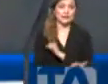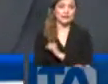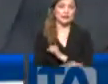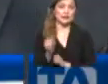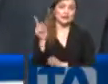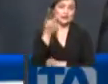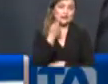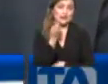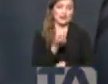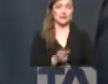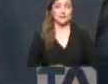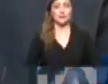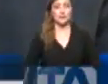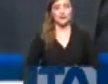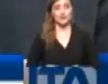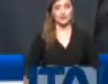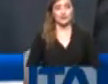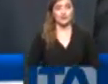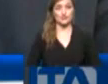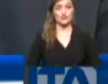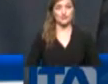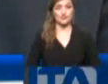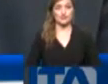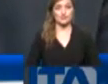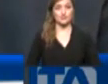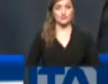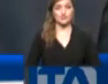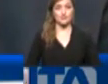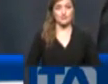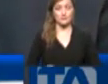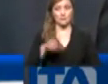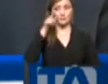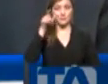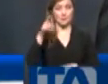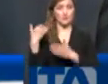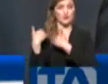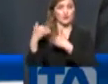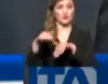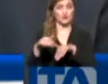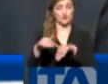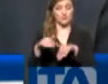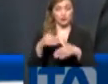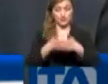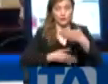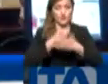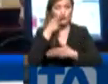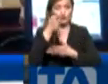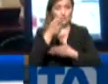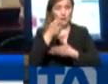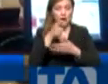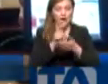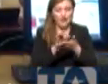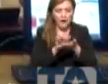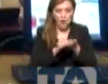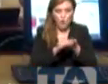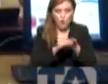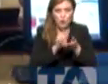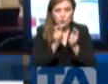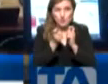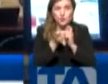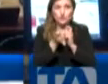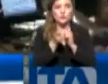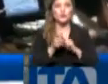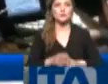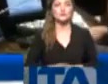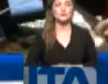según Pita. Es responsabilidad de la Fiscalía determinar si ha existido adulteración de documento público. Desde el Legislativo también